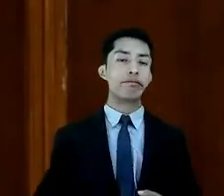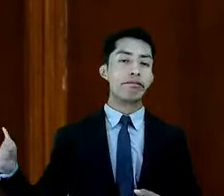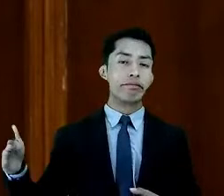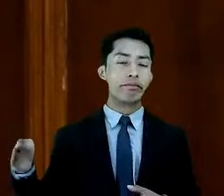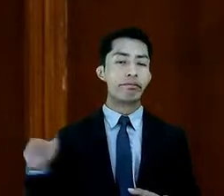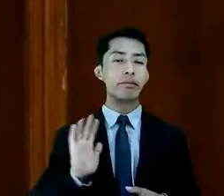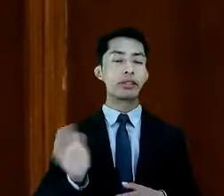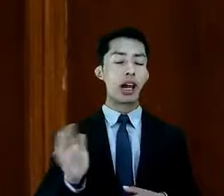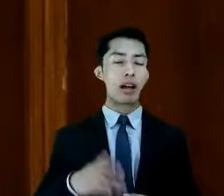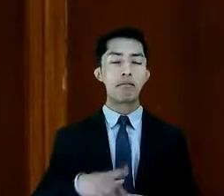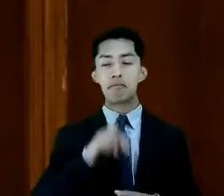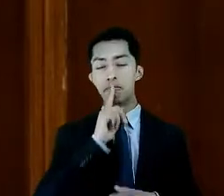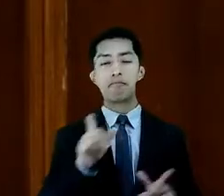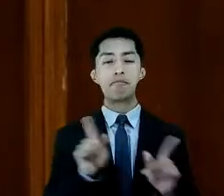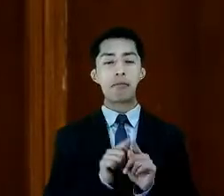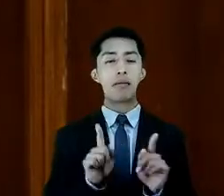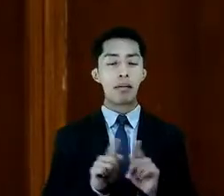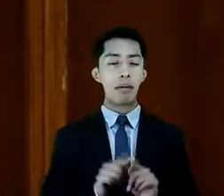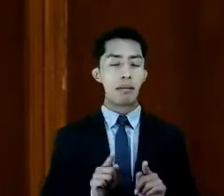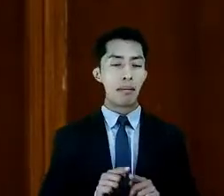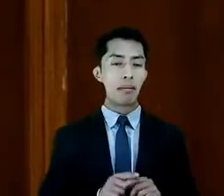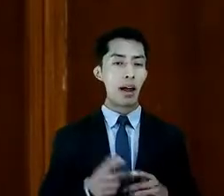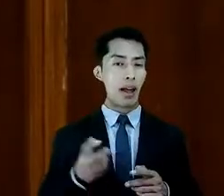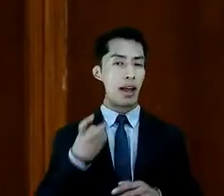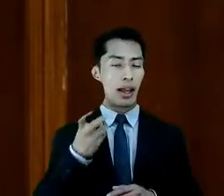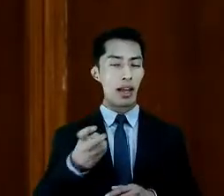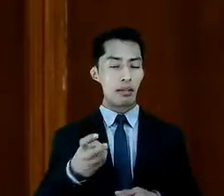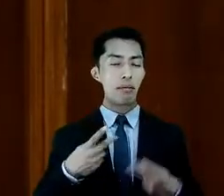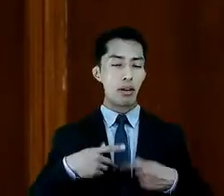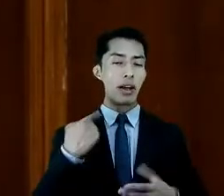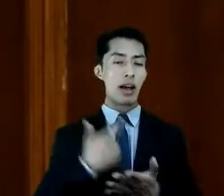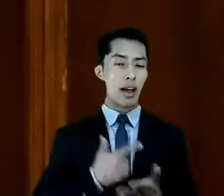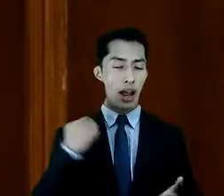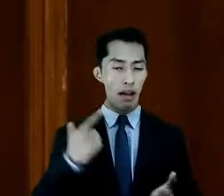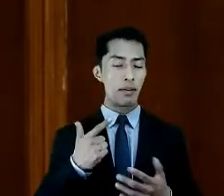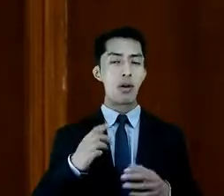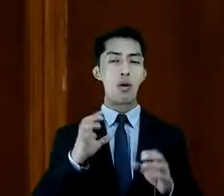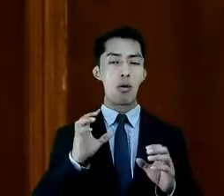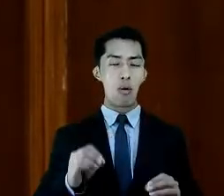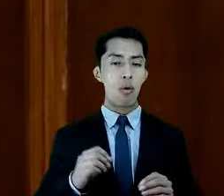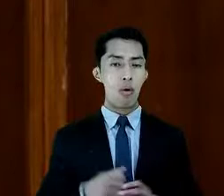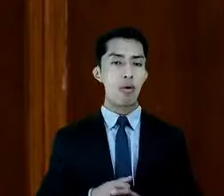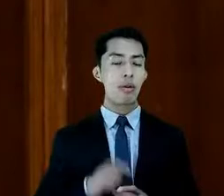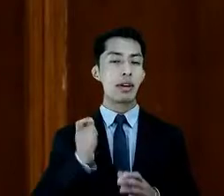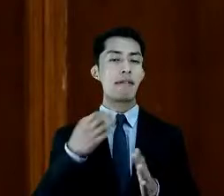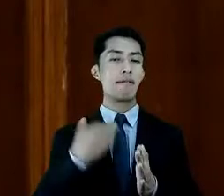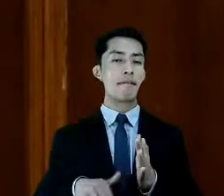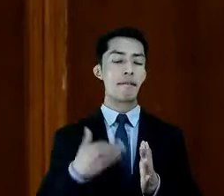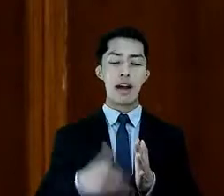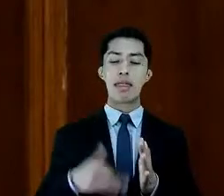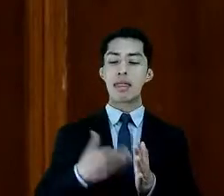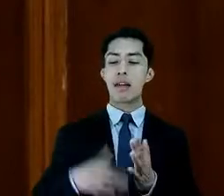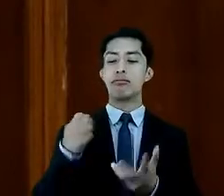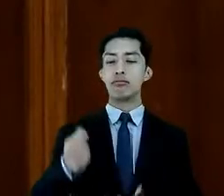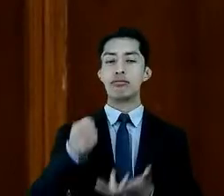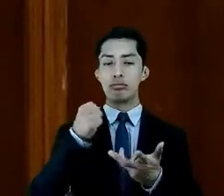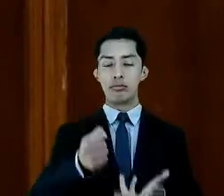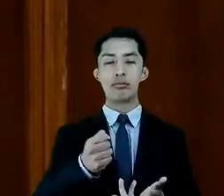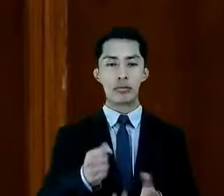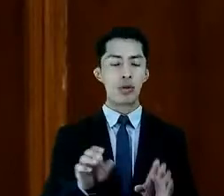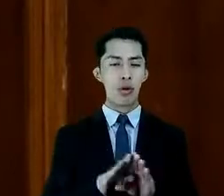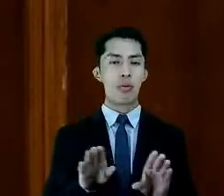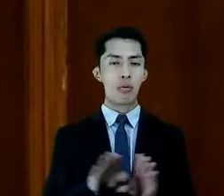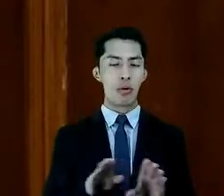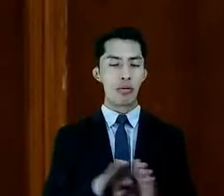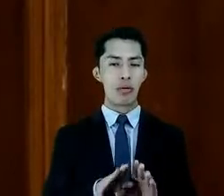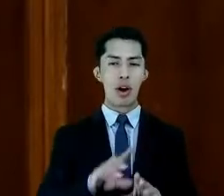apapachos sobre heroísmo en casos graves, la falta de asignación de presupuesto mediante un